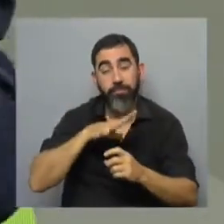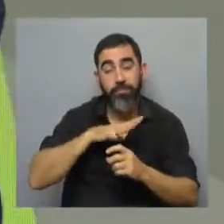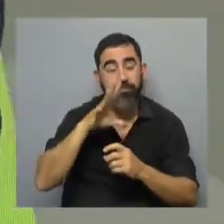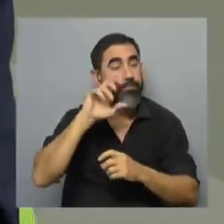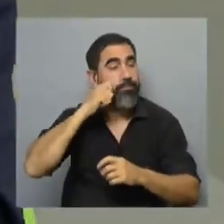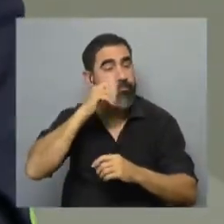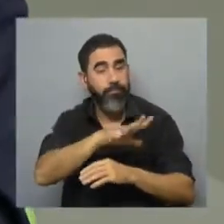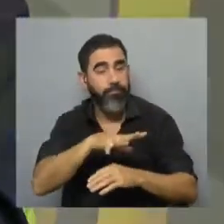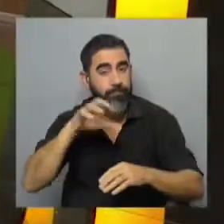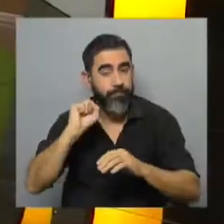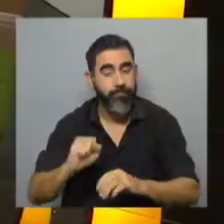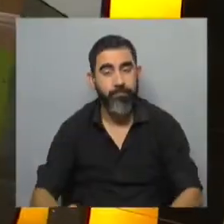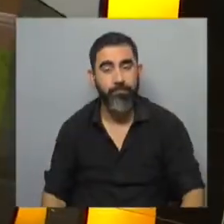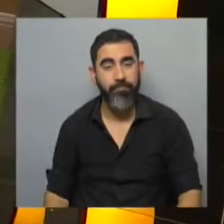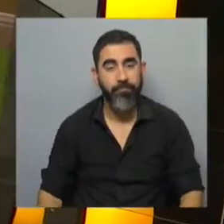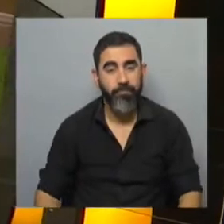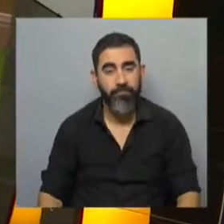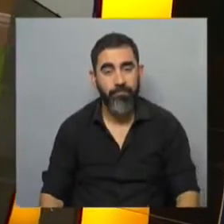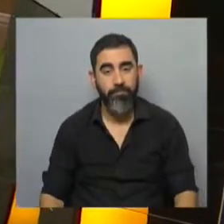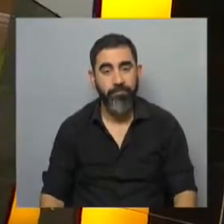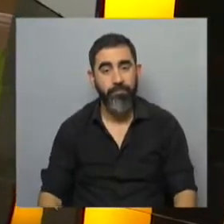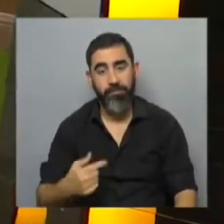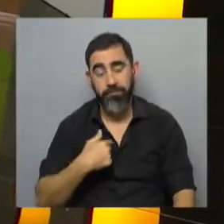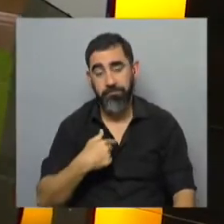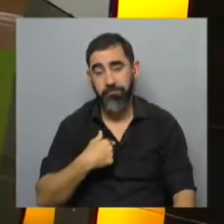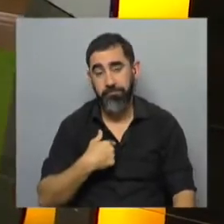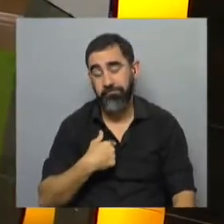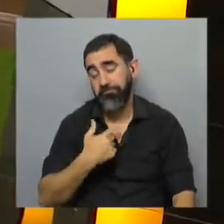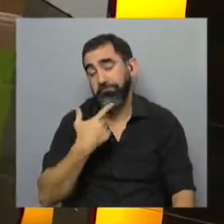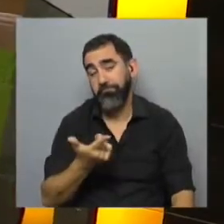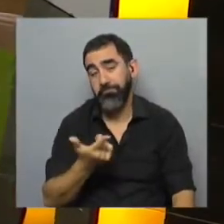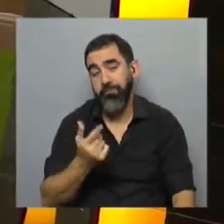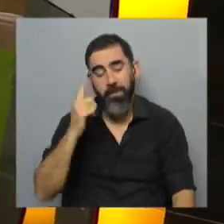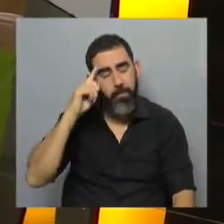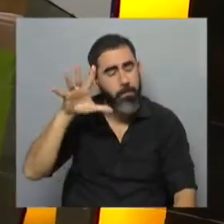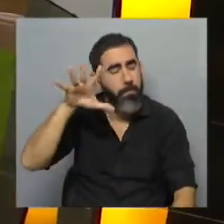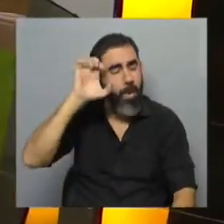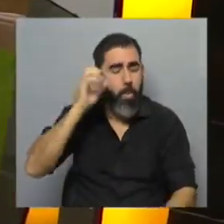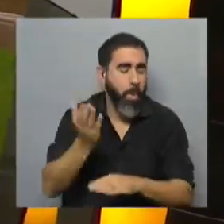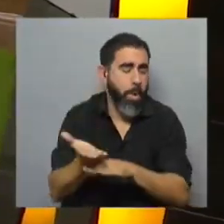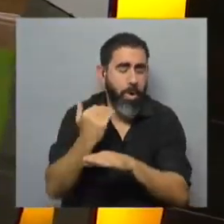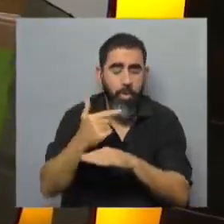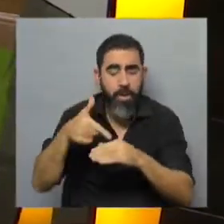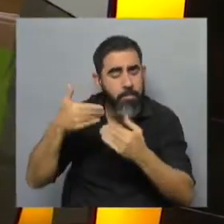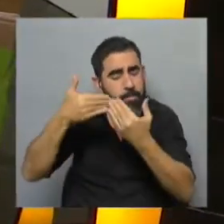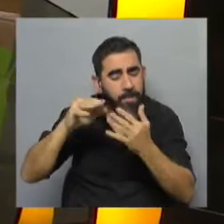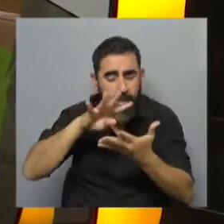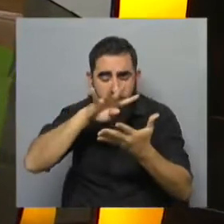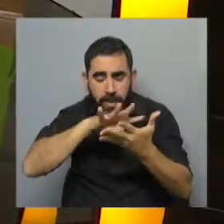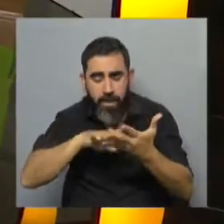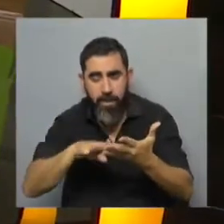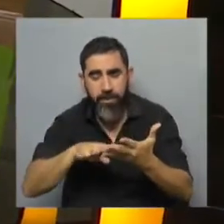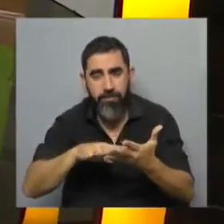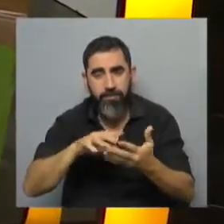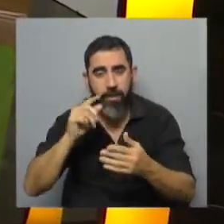por otro lado. No, fue bien desde que tengo memoria, básicamente. Ahí empecé a leer, más que nada a